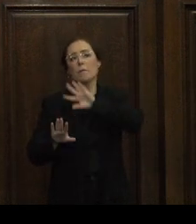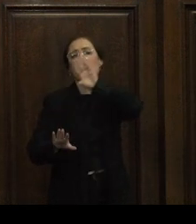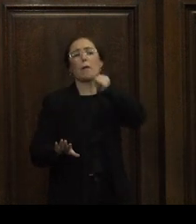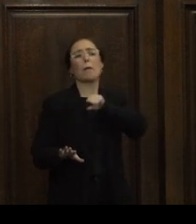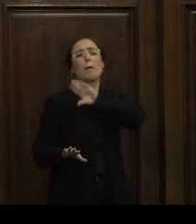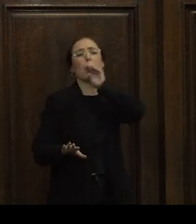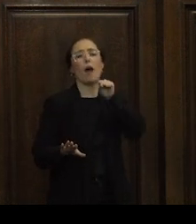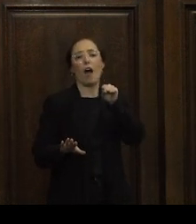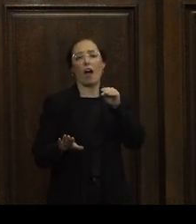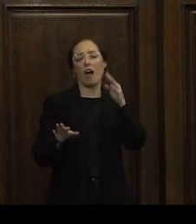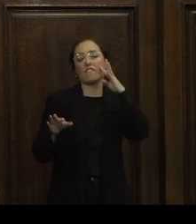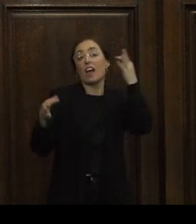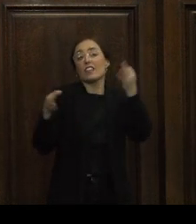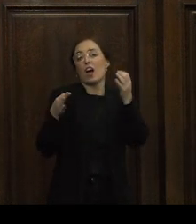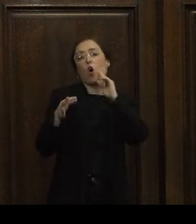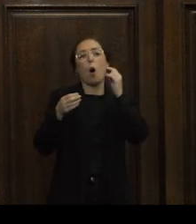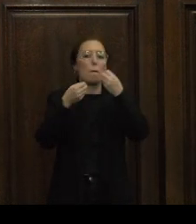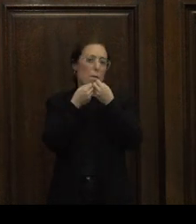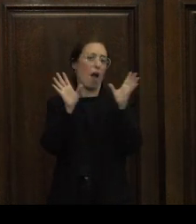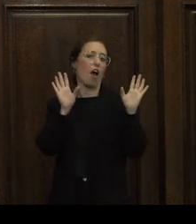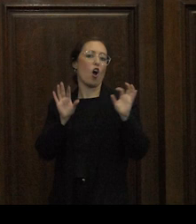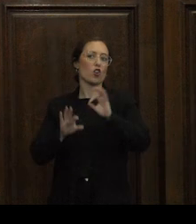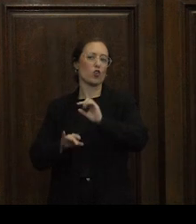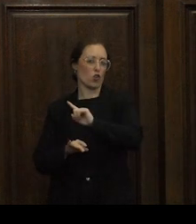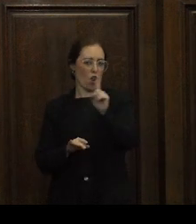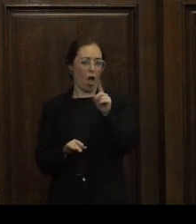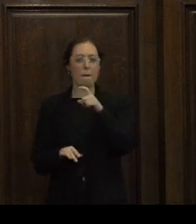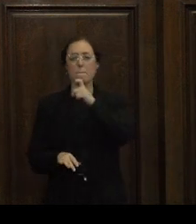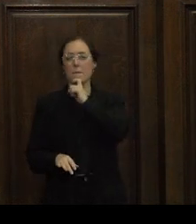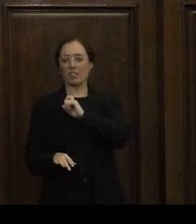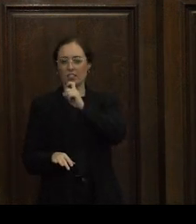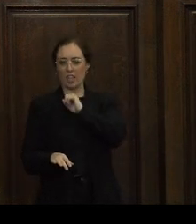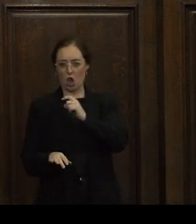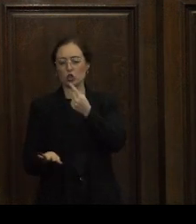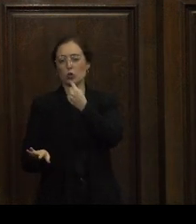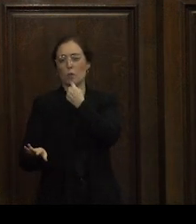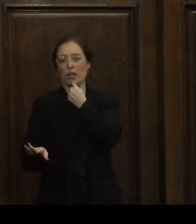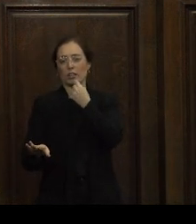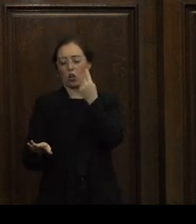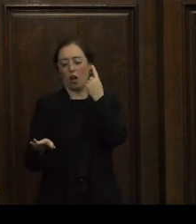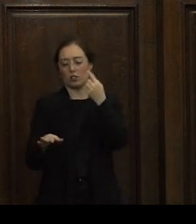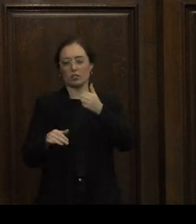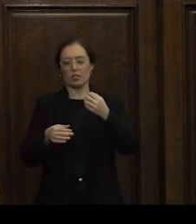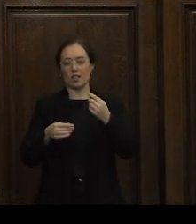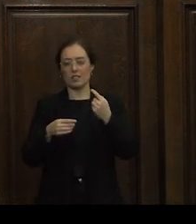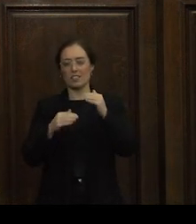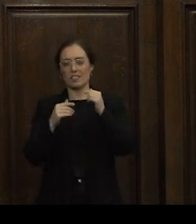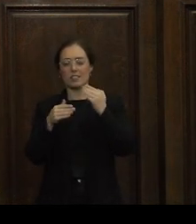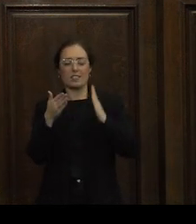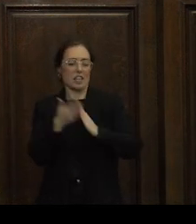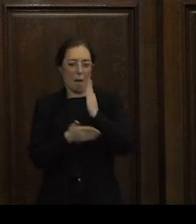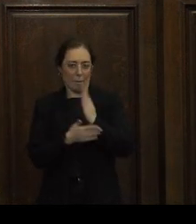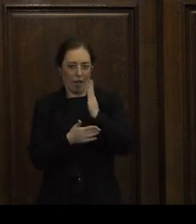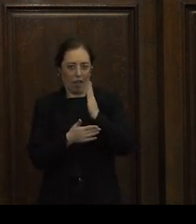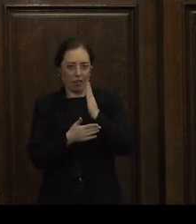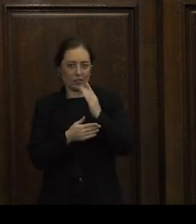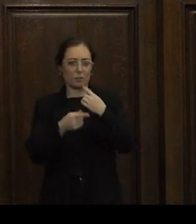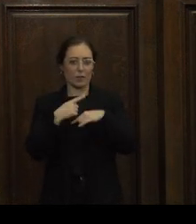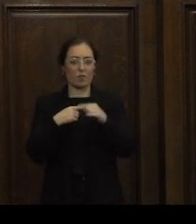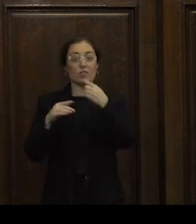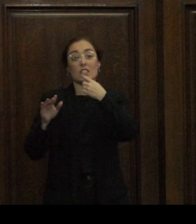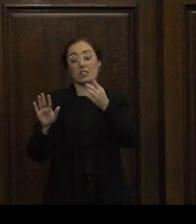hablan abiertamente, ¿no? No como los mentirosos políticos tradicionales. Entonces se esgrimen como